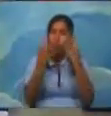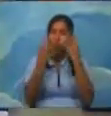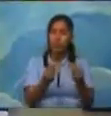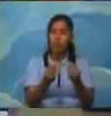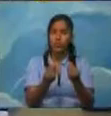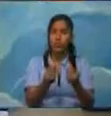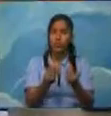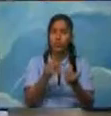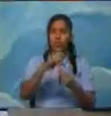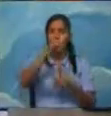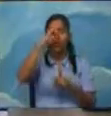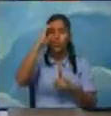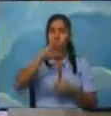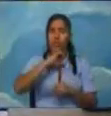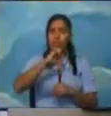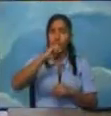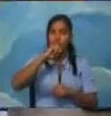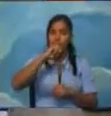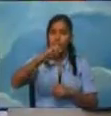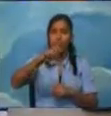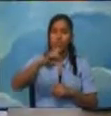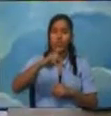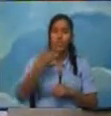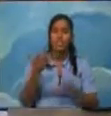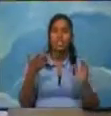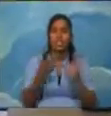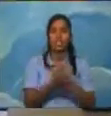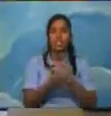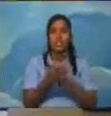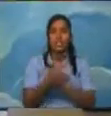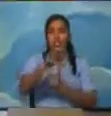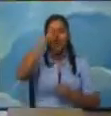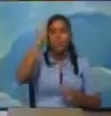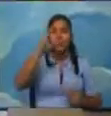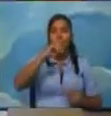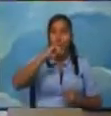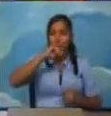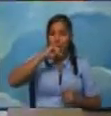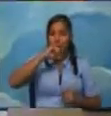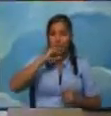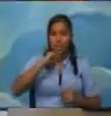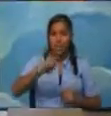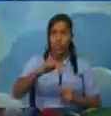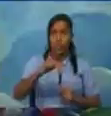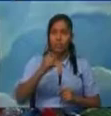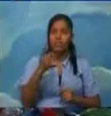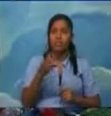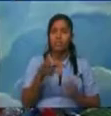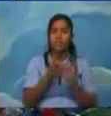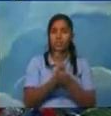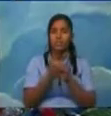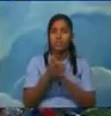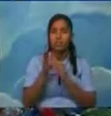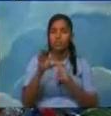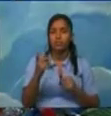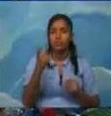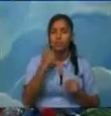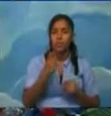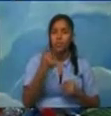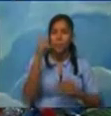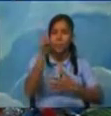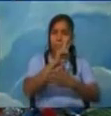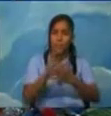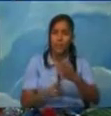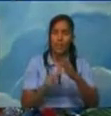Dios celoso. Para ti, ¿qué significa Dios celoso, hermano Henry? Bueno, lo que usted ya nos está enseñando a través de la